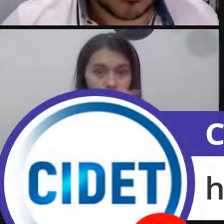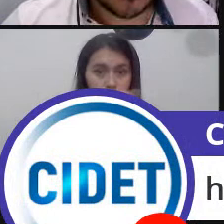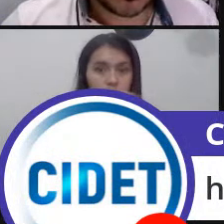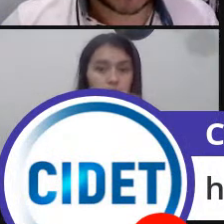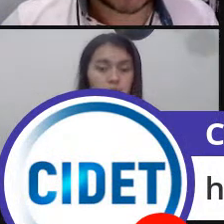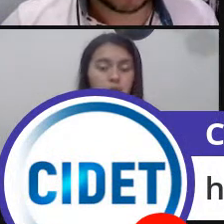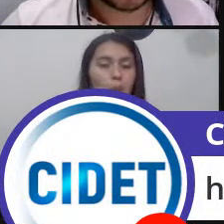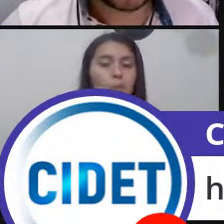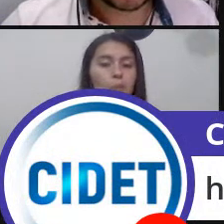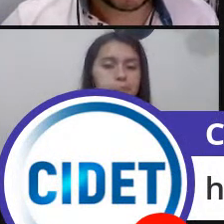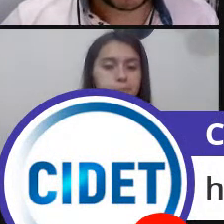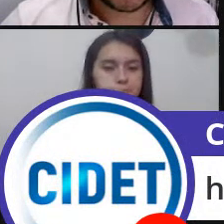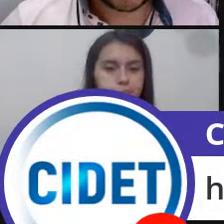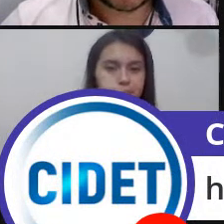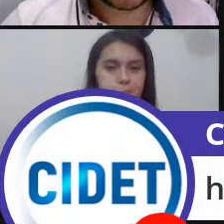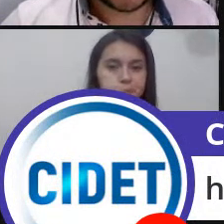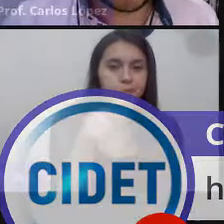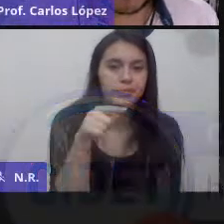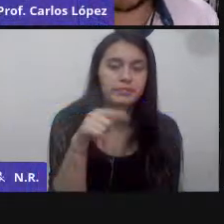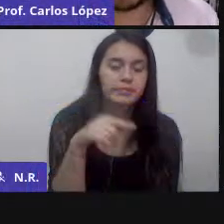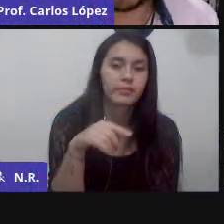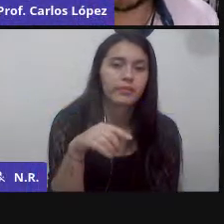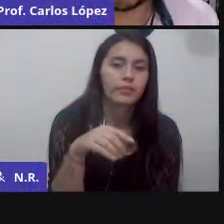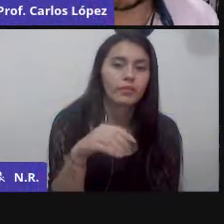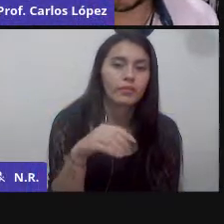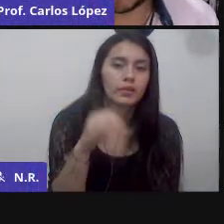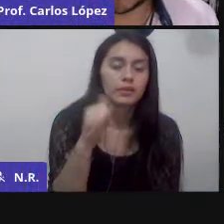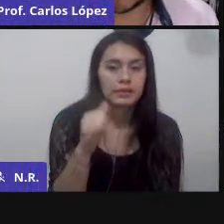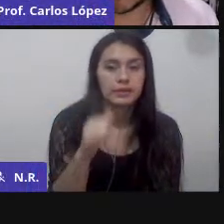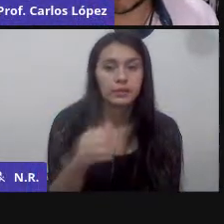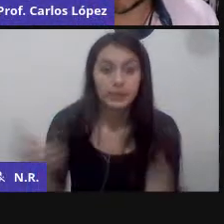está. Nuevamente estamos en el StreamYard.